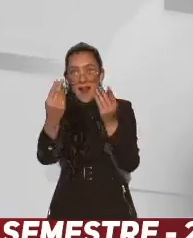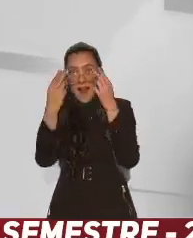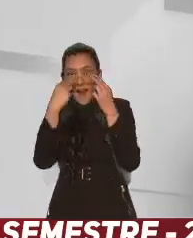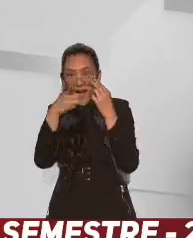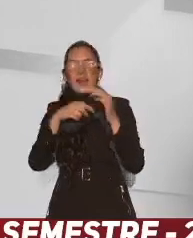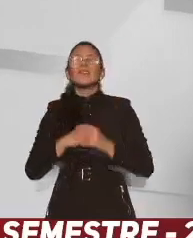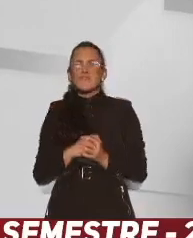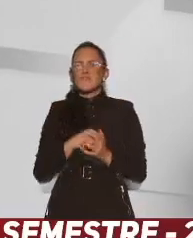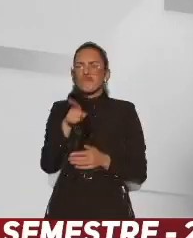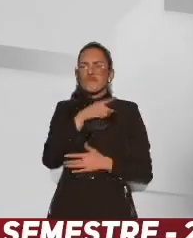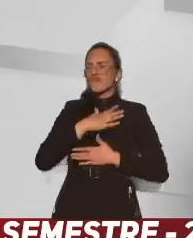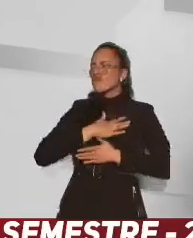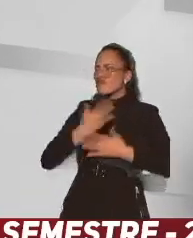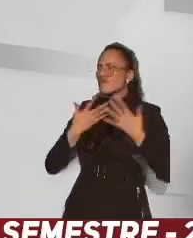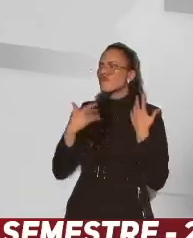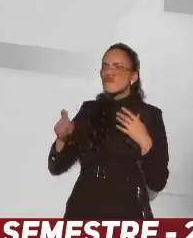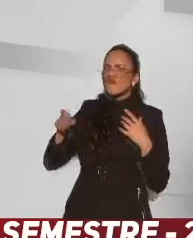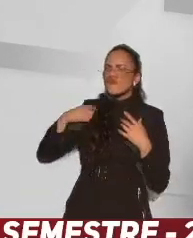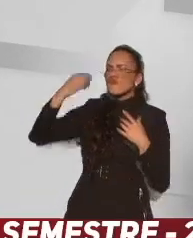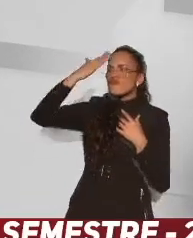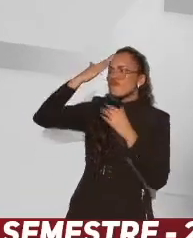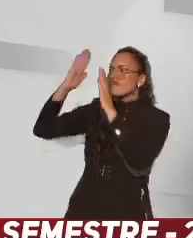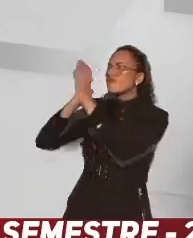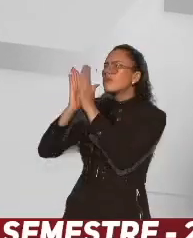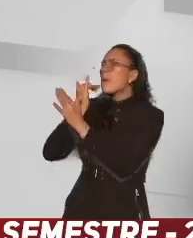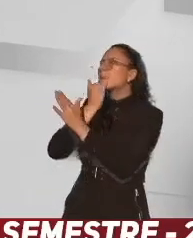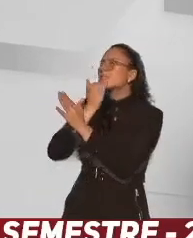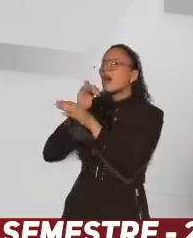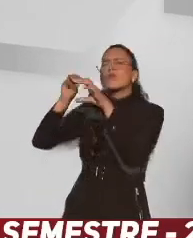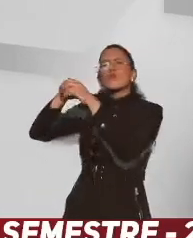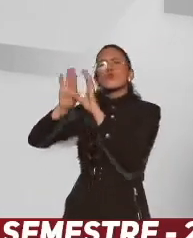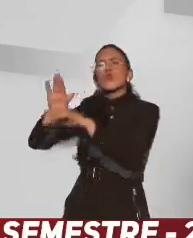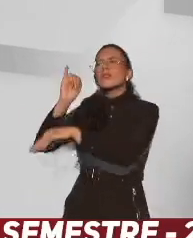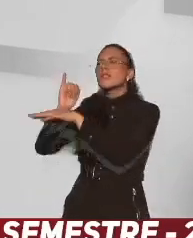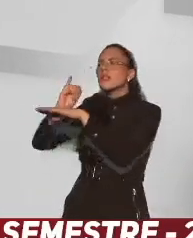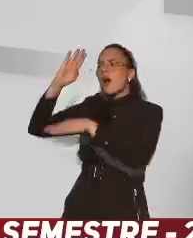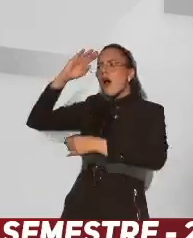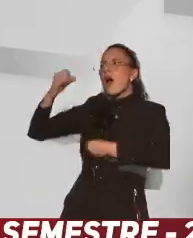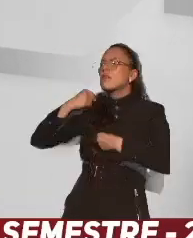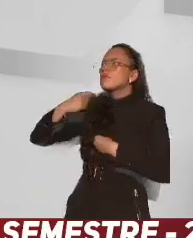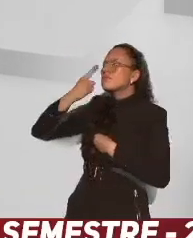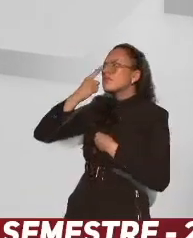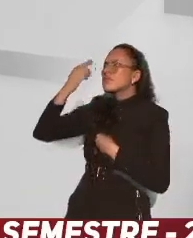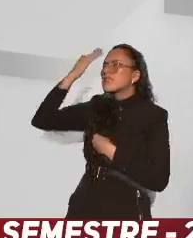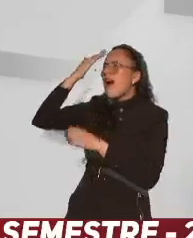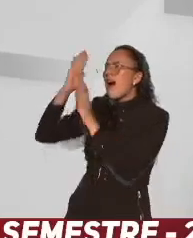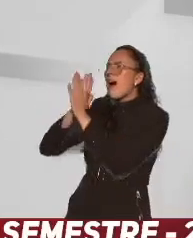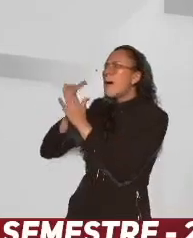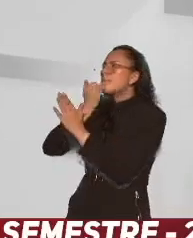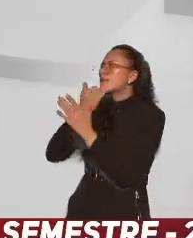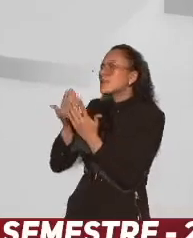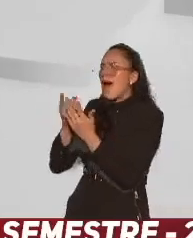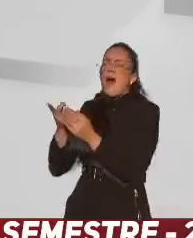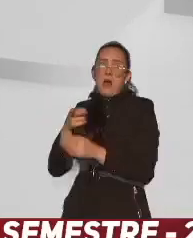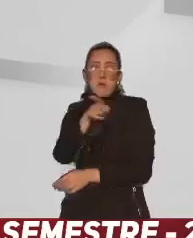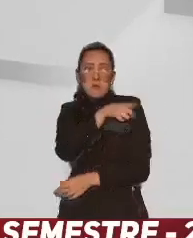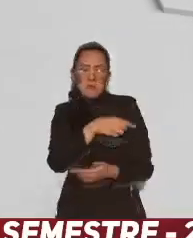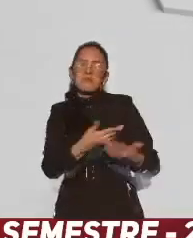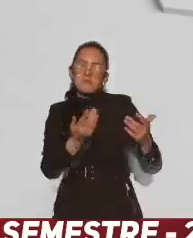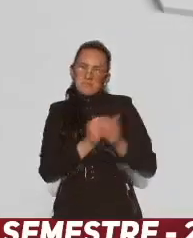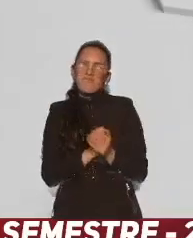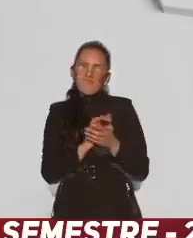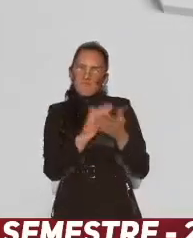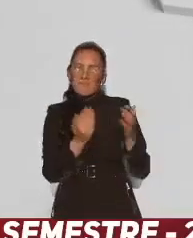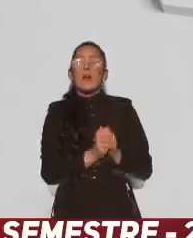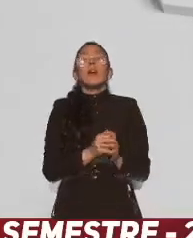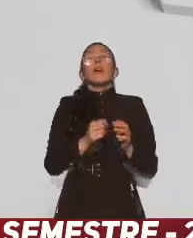el balance de la gestión cumplida por nuestra institución. Nuestro comandante no nos acompaña debido